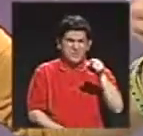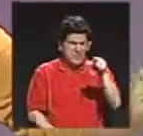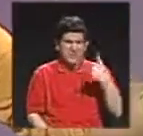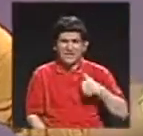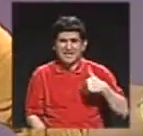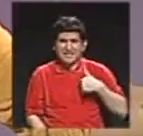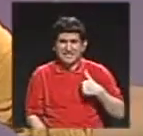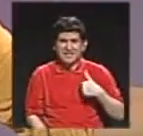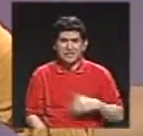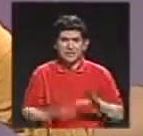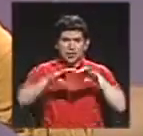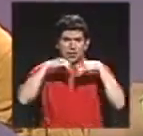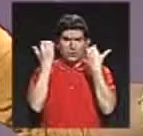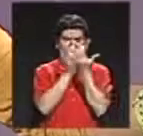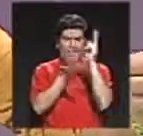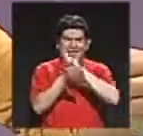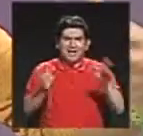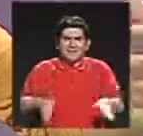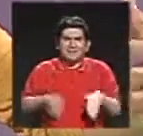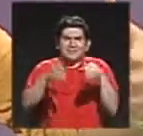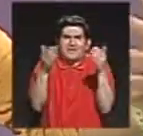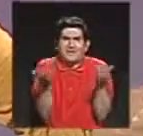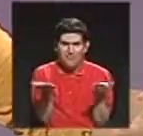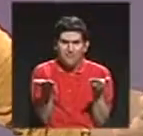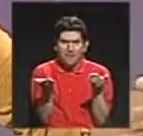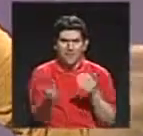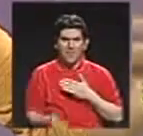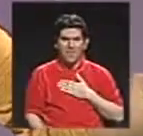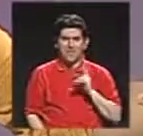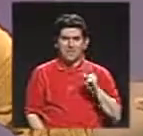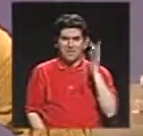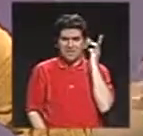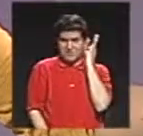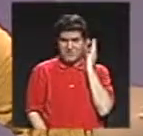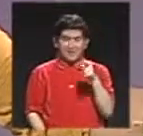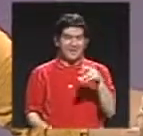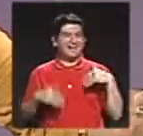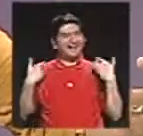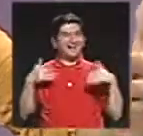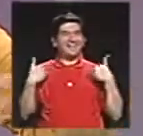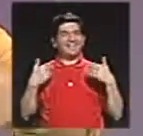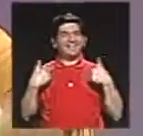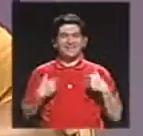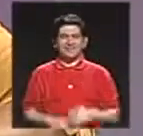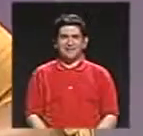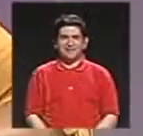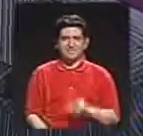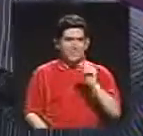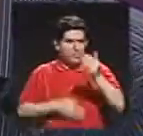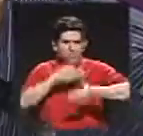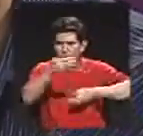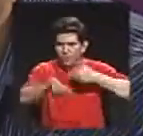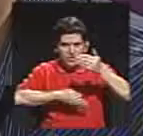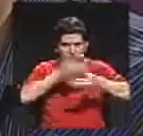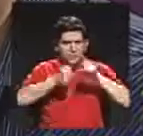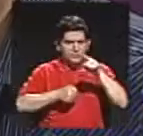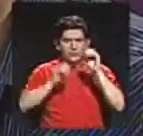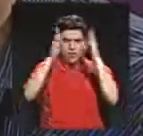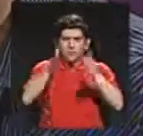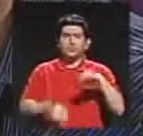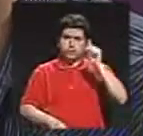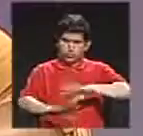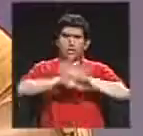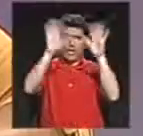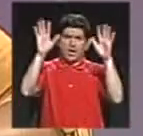señor puede estar dando clases en la universidad Y cómo es que mis compañeras están Alegres de eso no recibía retroalimentación de vuelta el profesor